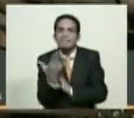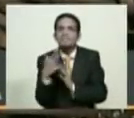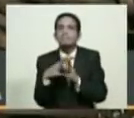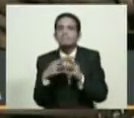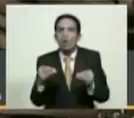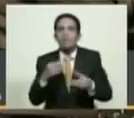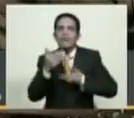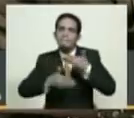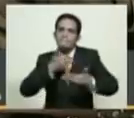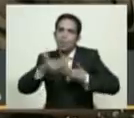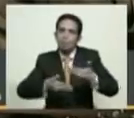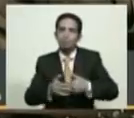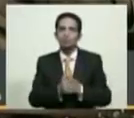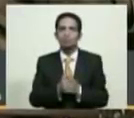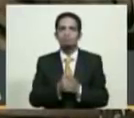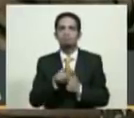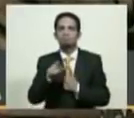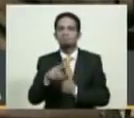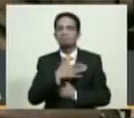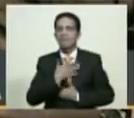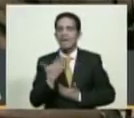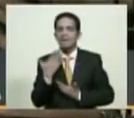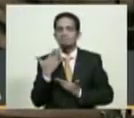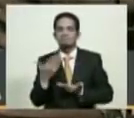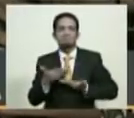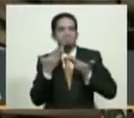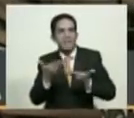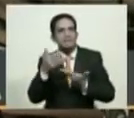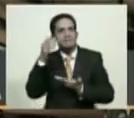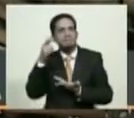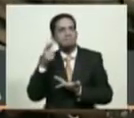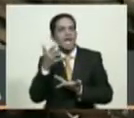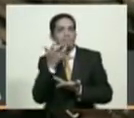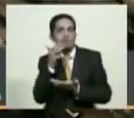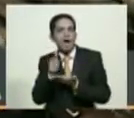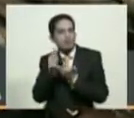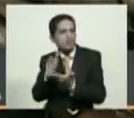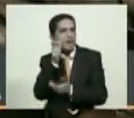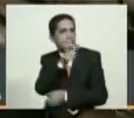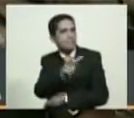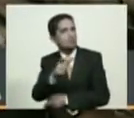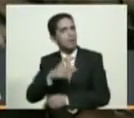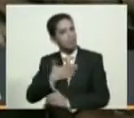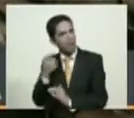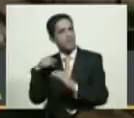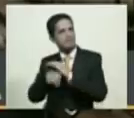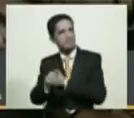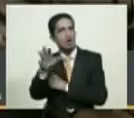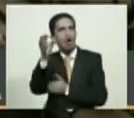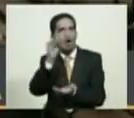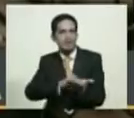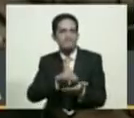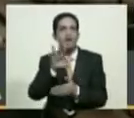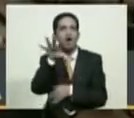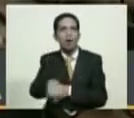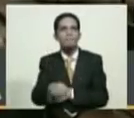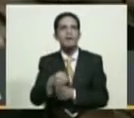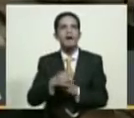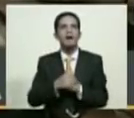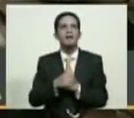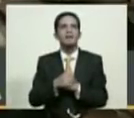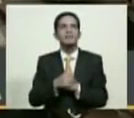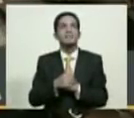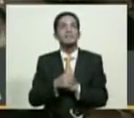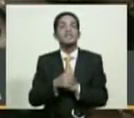productivo, está basado en retornar la capacidad de compra del venezolano y de los venezolanos, y sobre todo hoy invitando a todo el pueblo a dar el